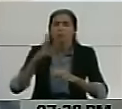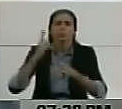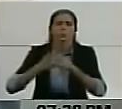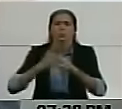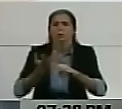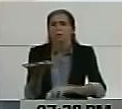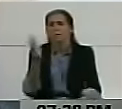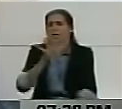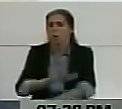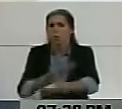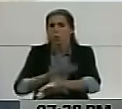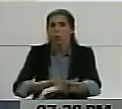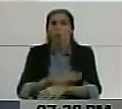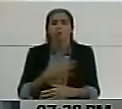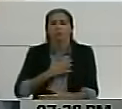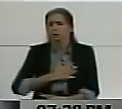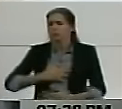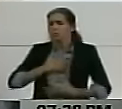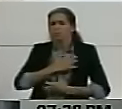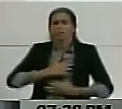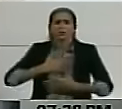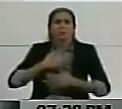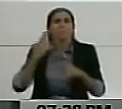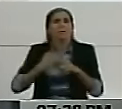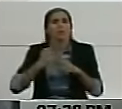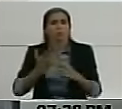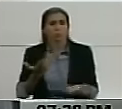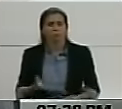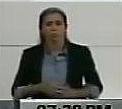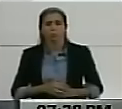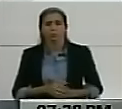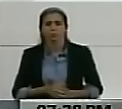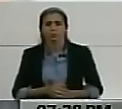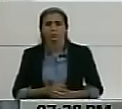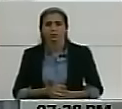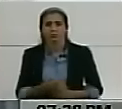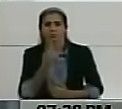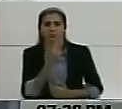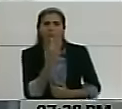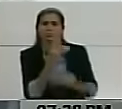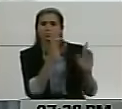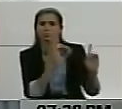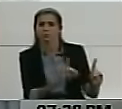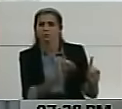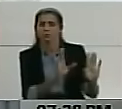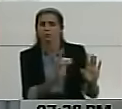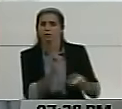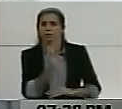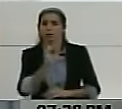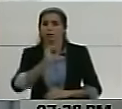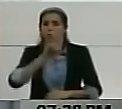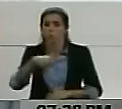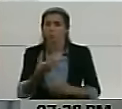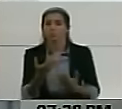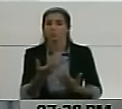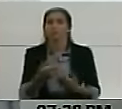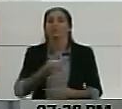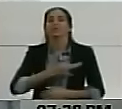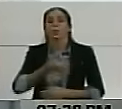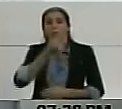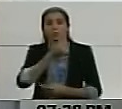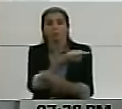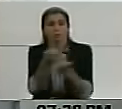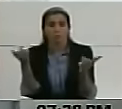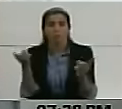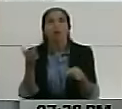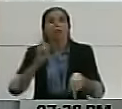mayor incertidumbre y muy peligrosa. Esta declaración apela, y señores periodistas, todavía